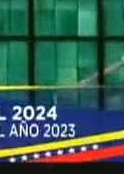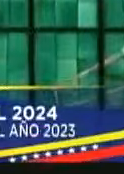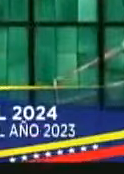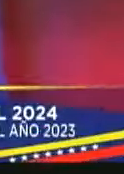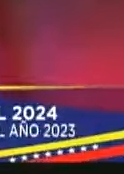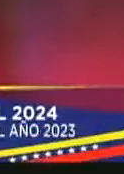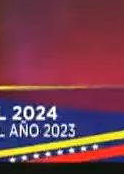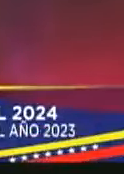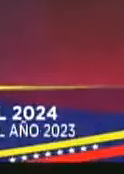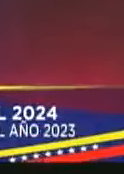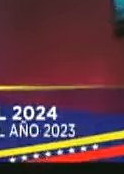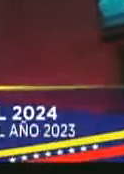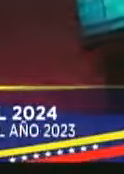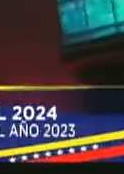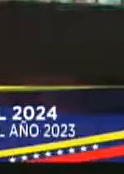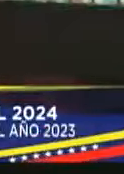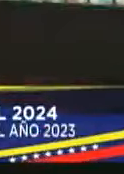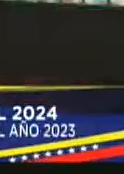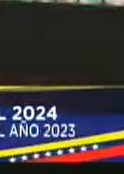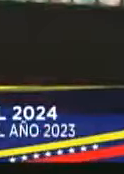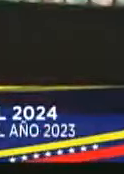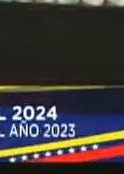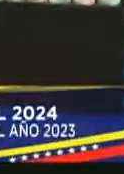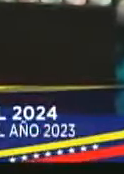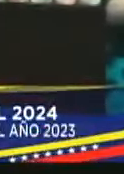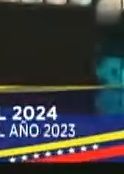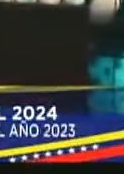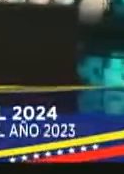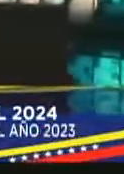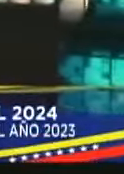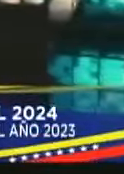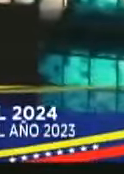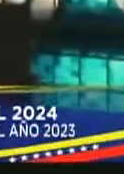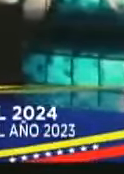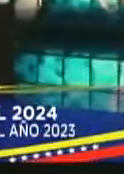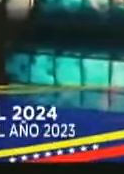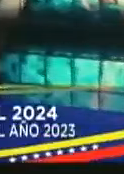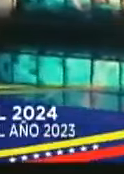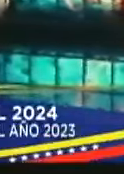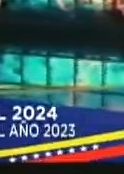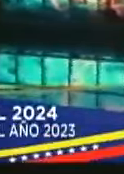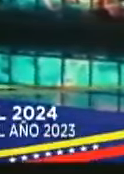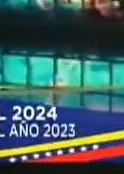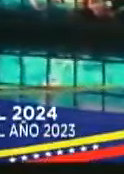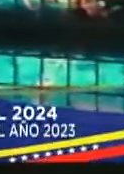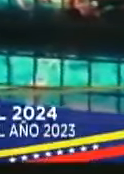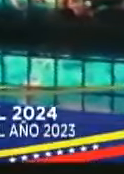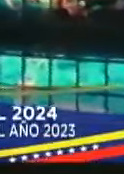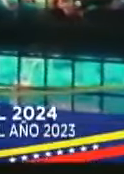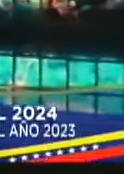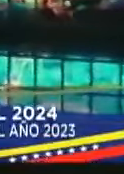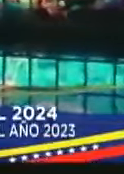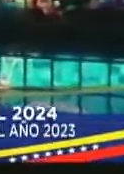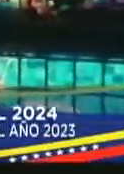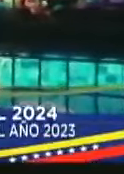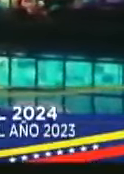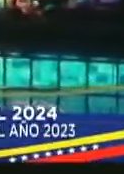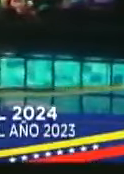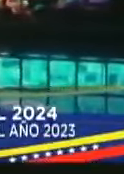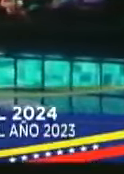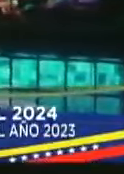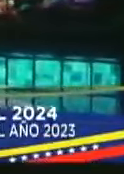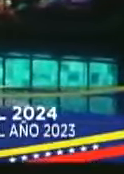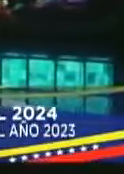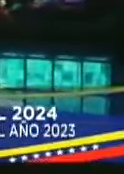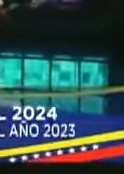del pueblo. Pareciera, lo reseñaba así el jefe de Estado, que en 25 años no han sacado las conclusiones porque los domina el odio y